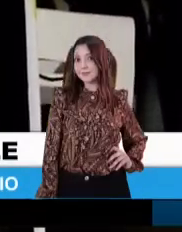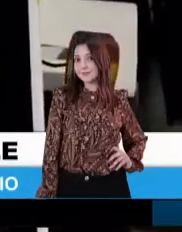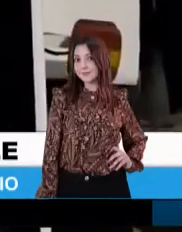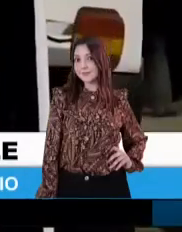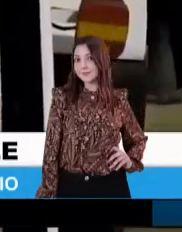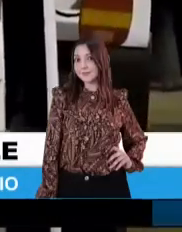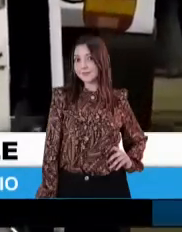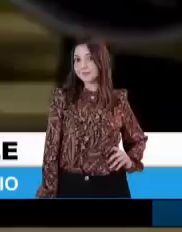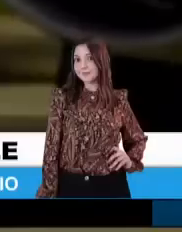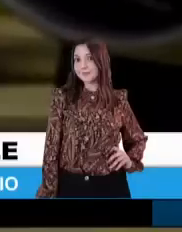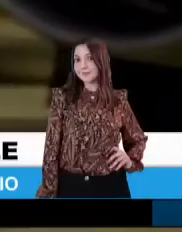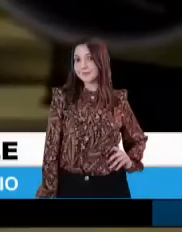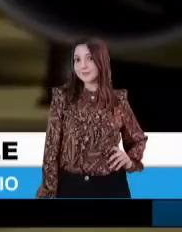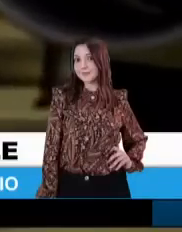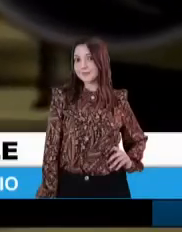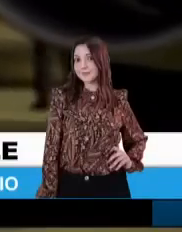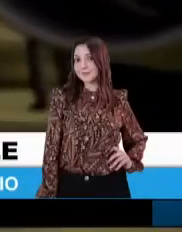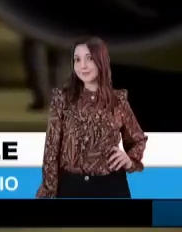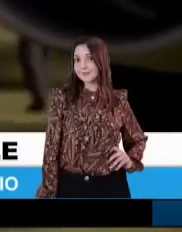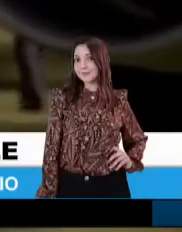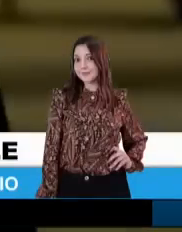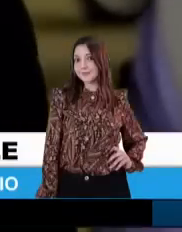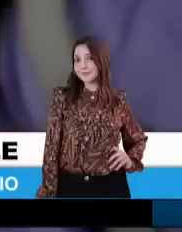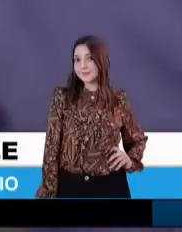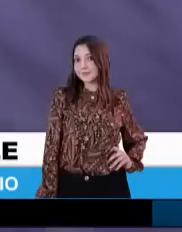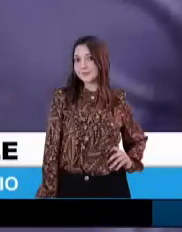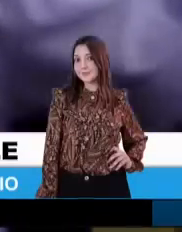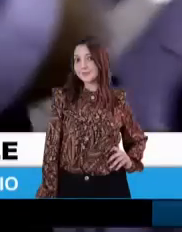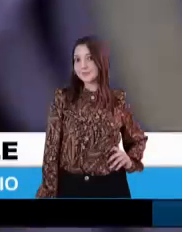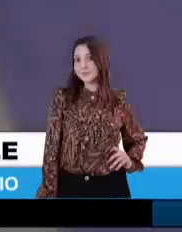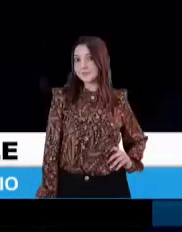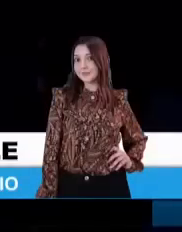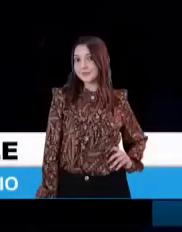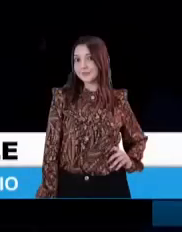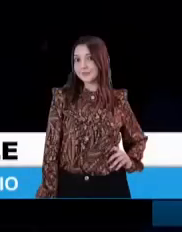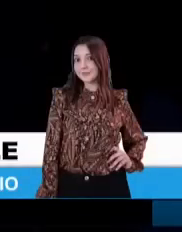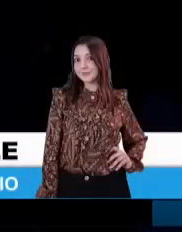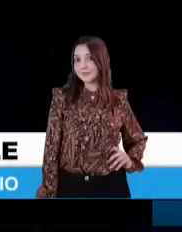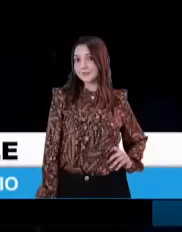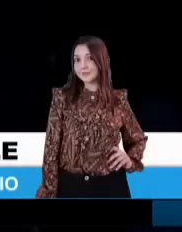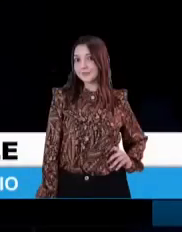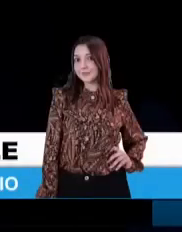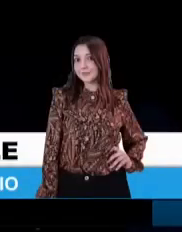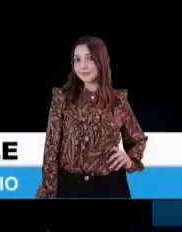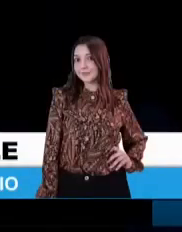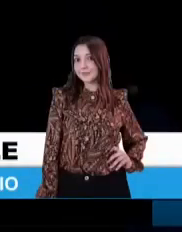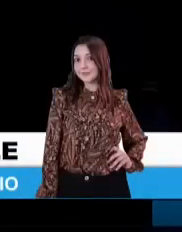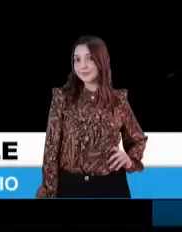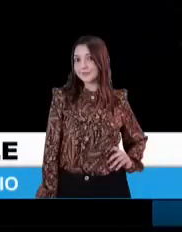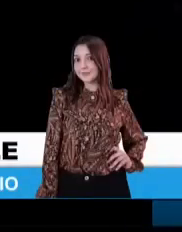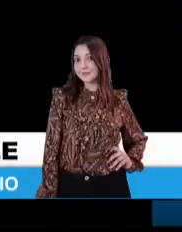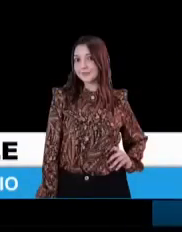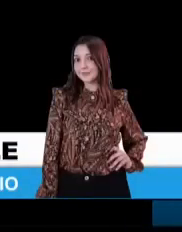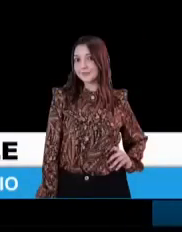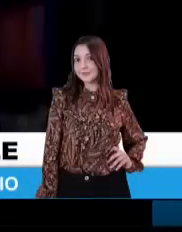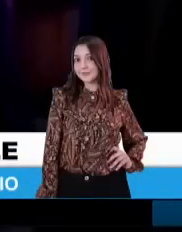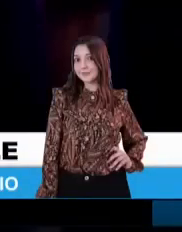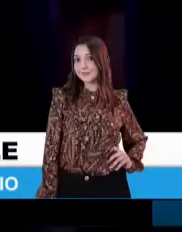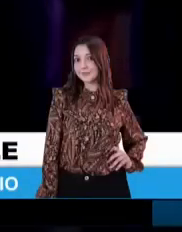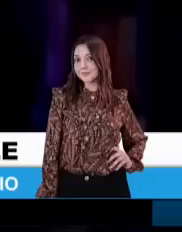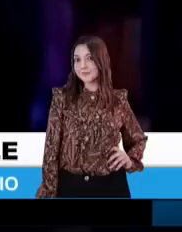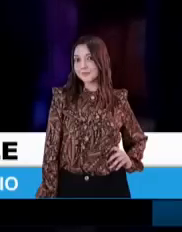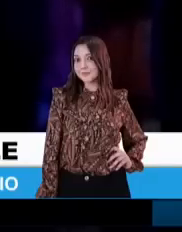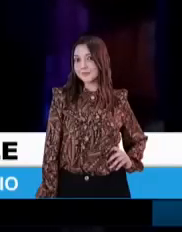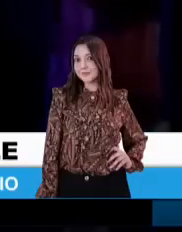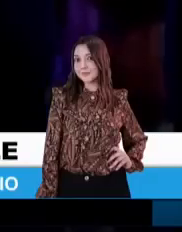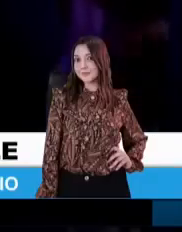canciller de Perú, Ana Gervasi, cita relevante para el país vecino, considerando que su aspiración es ser ratificados como